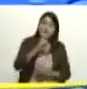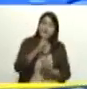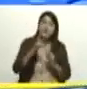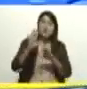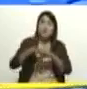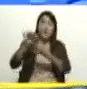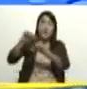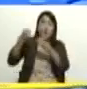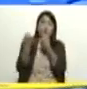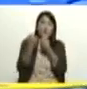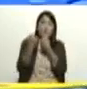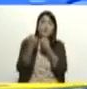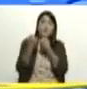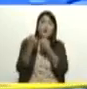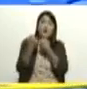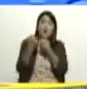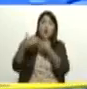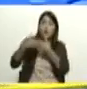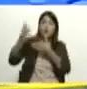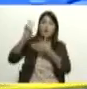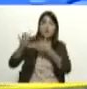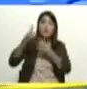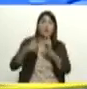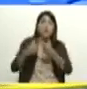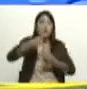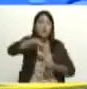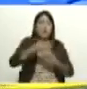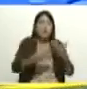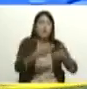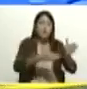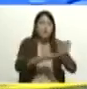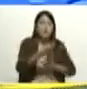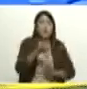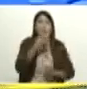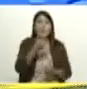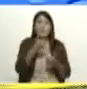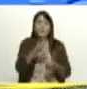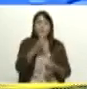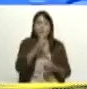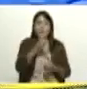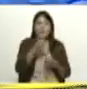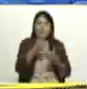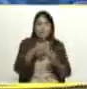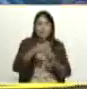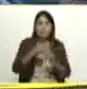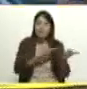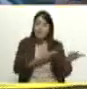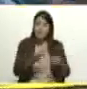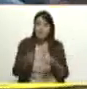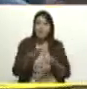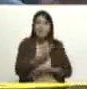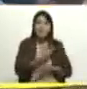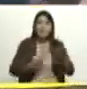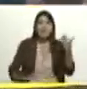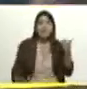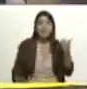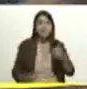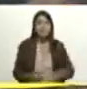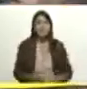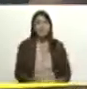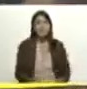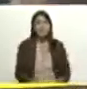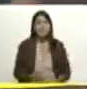bloqueo criminal contra Venezuela. Así que son buenas noticias para Venezuela y le damos la bienvenida a este Consejo de